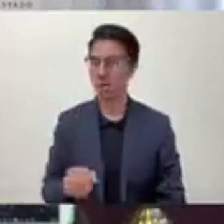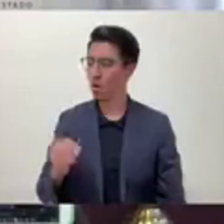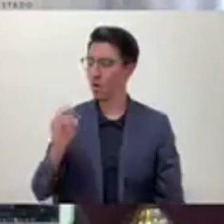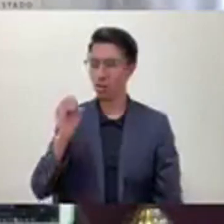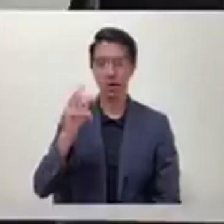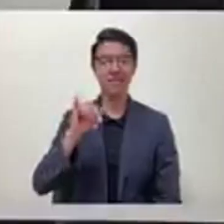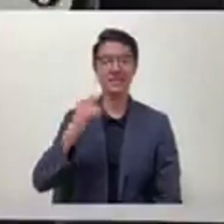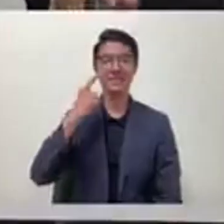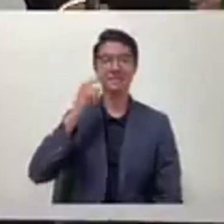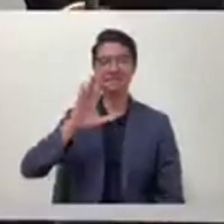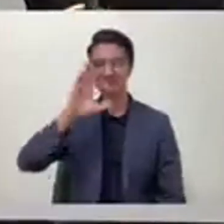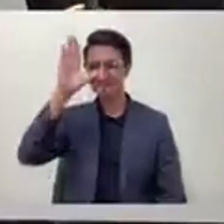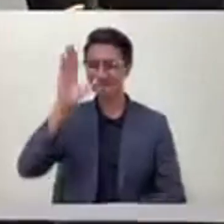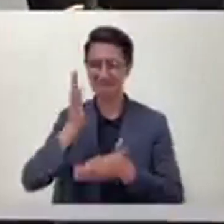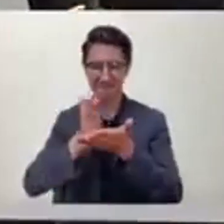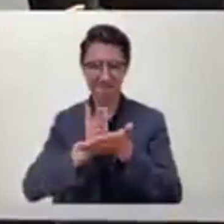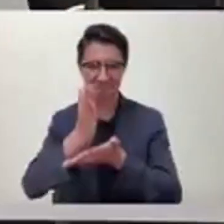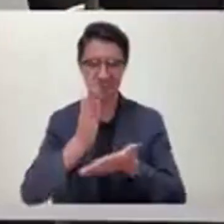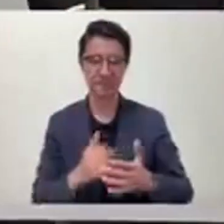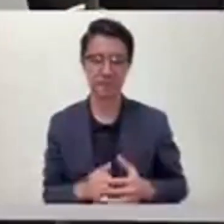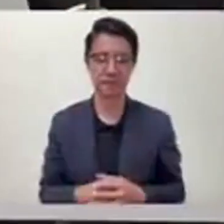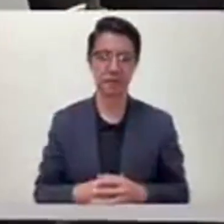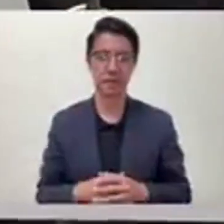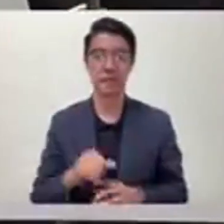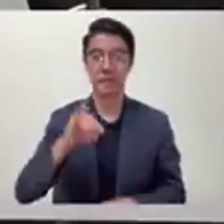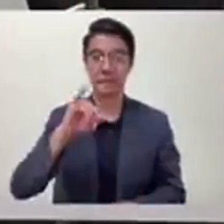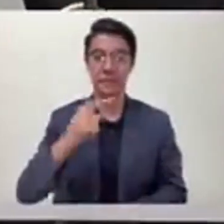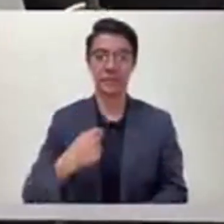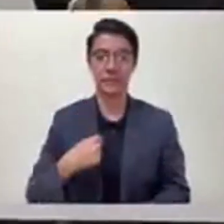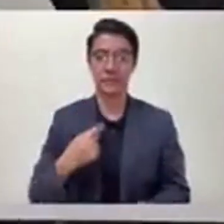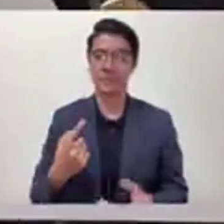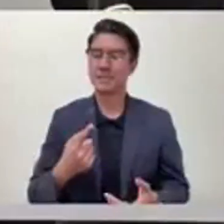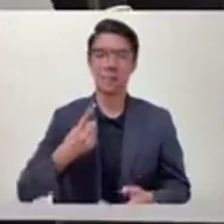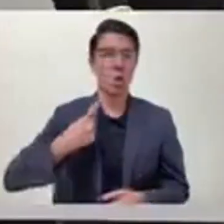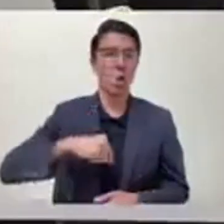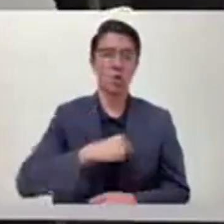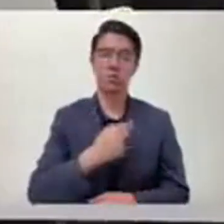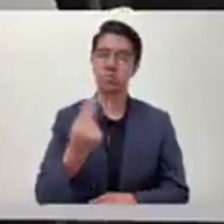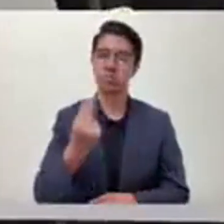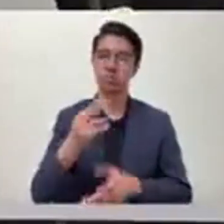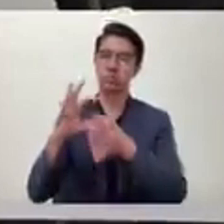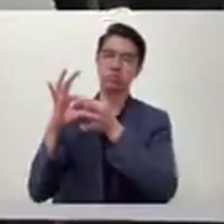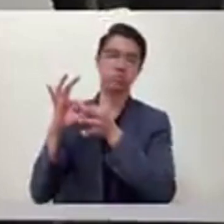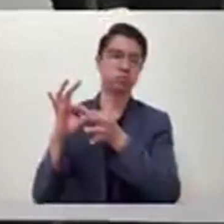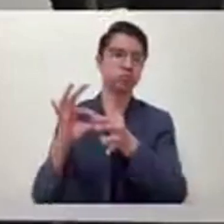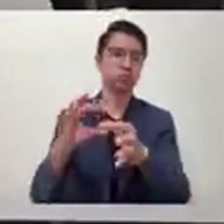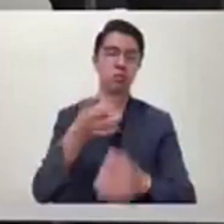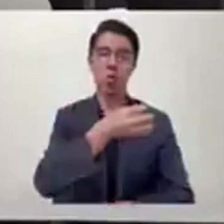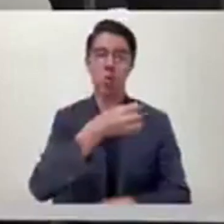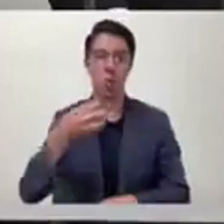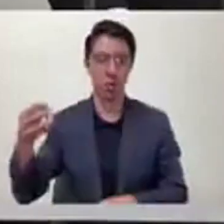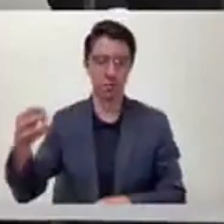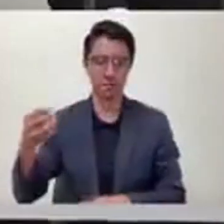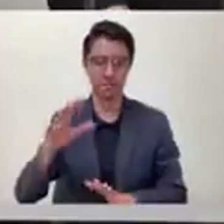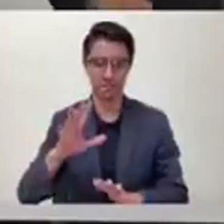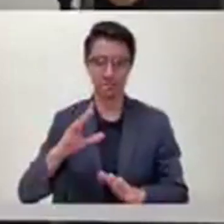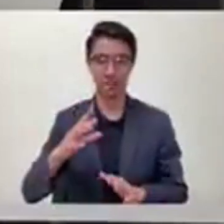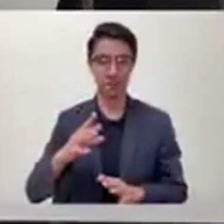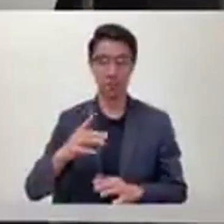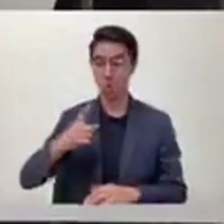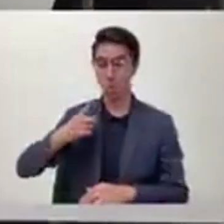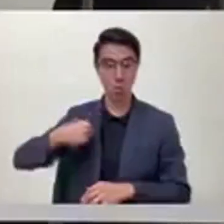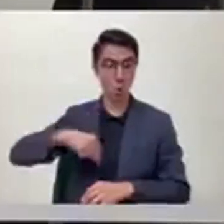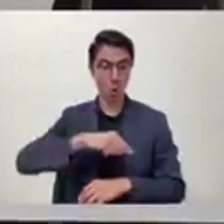presidente eh lo que hemos hecho en estos meses previos es un trabajo de coordinación nosotros nuestra responsabilidad va a ser al cuando ellos nos